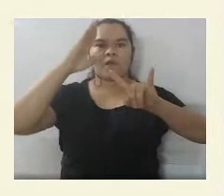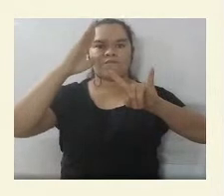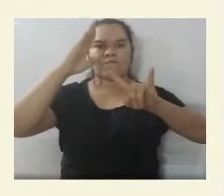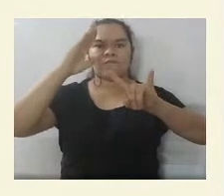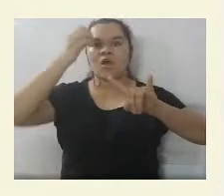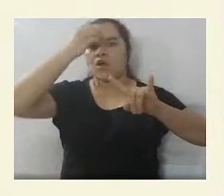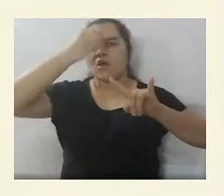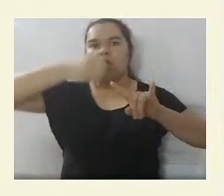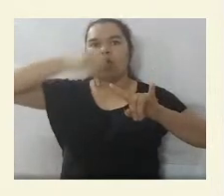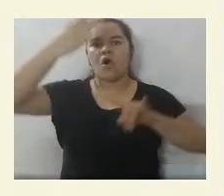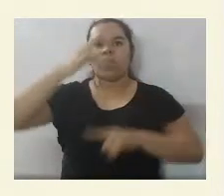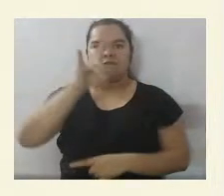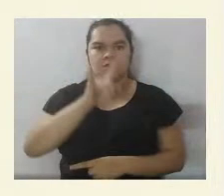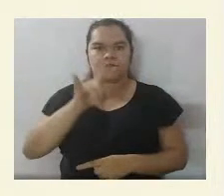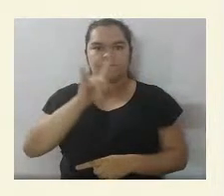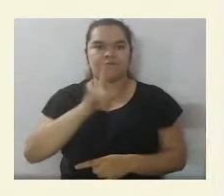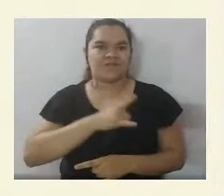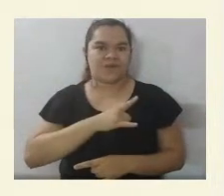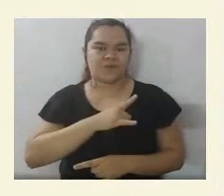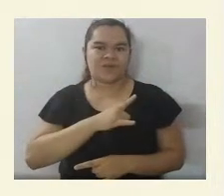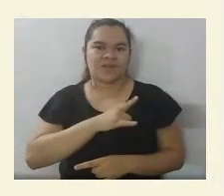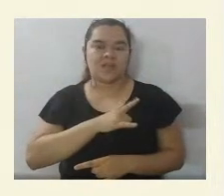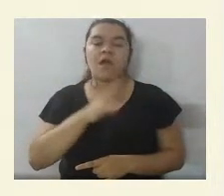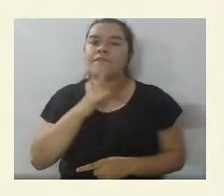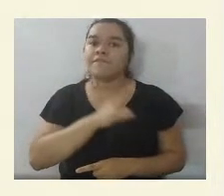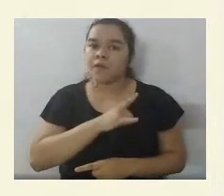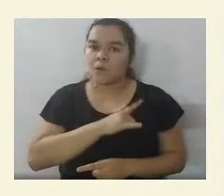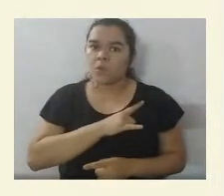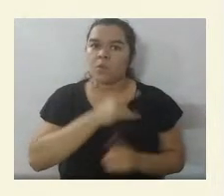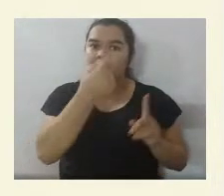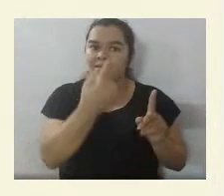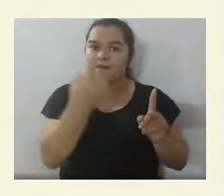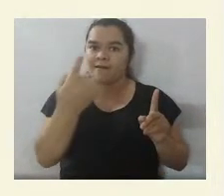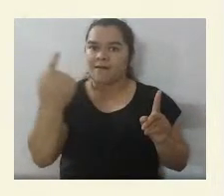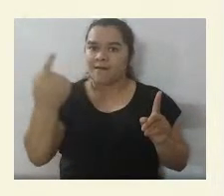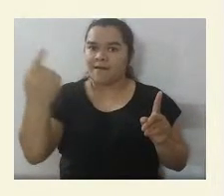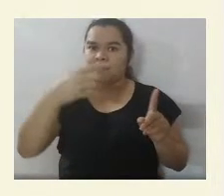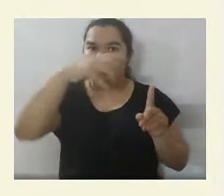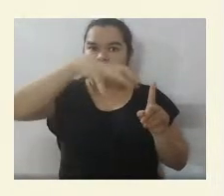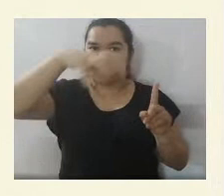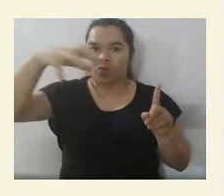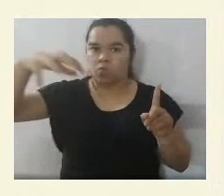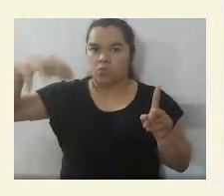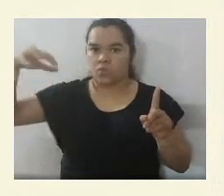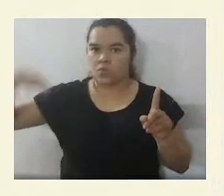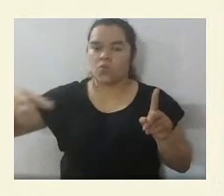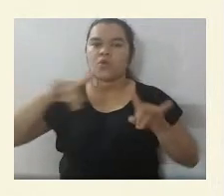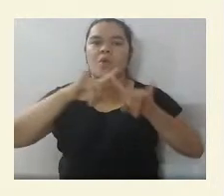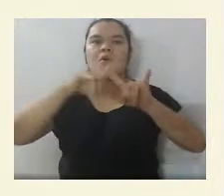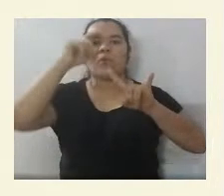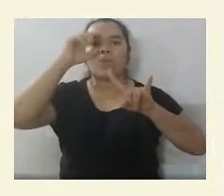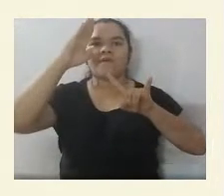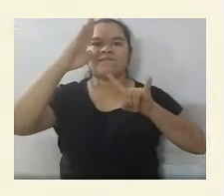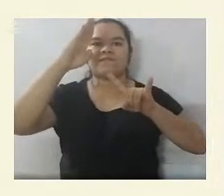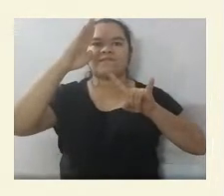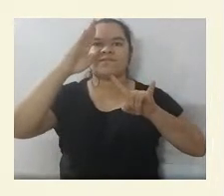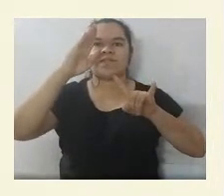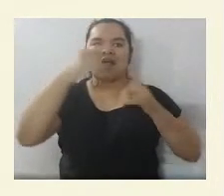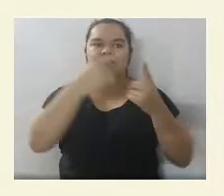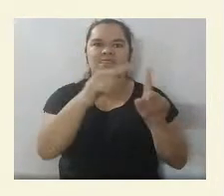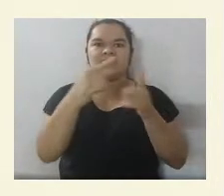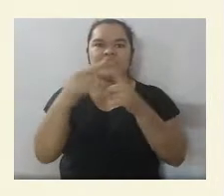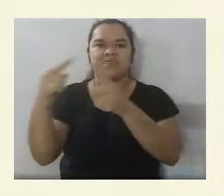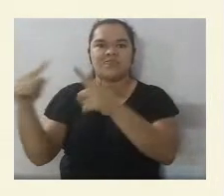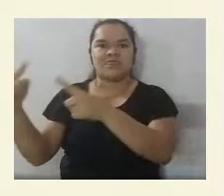exa.uneeduar. Por lo general, todas las páginas de todas las facultades tienen, cambia esta pequeña parte, y después es uneeduar, es